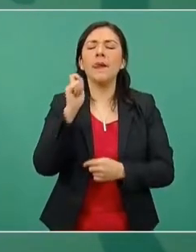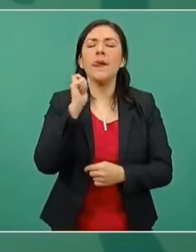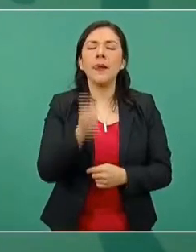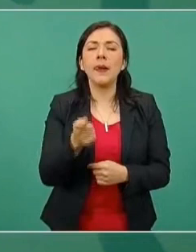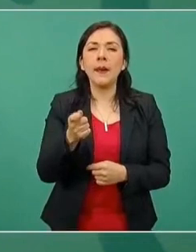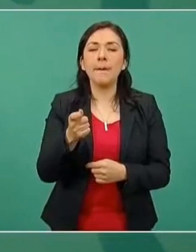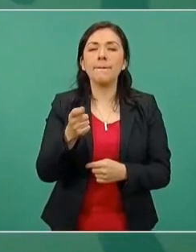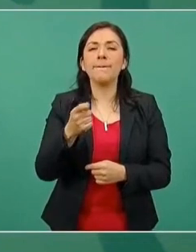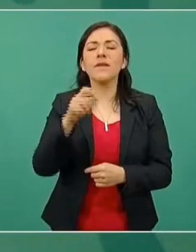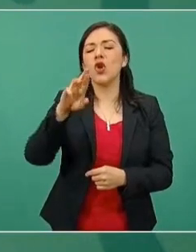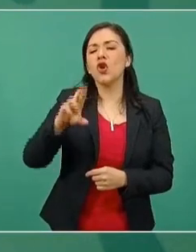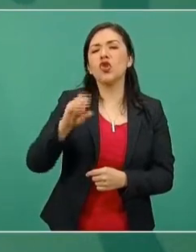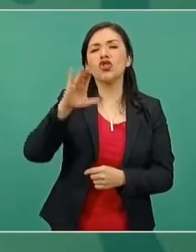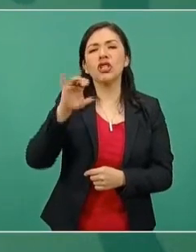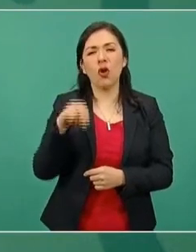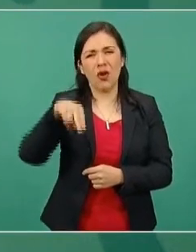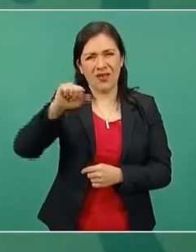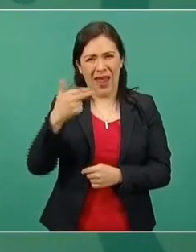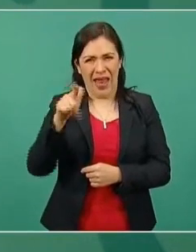tanto Rocío Nale